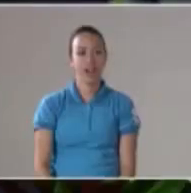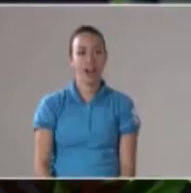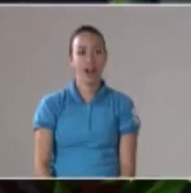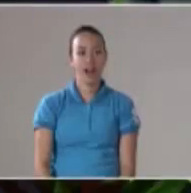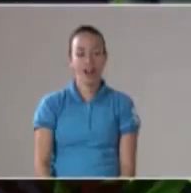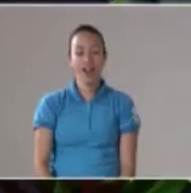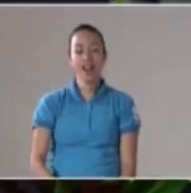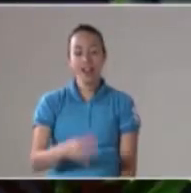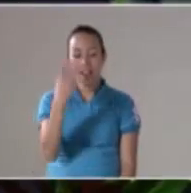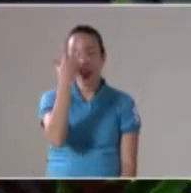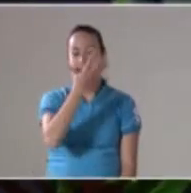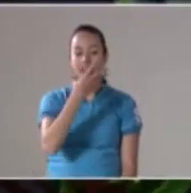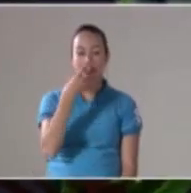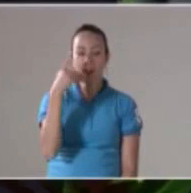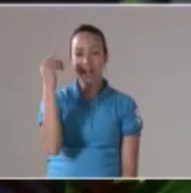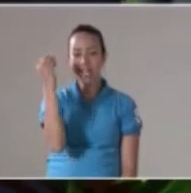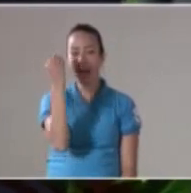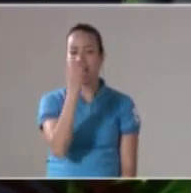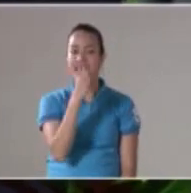Qué lindo es Dios.